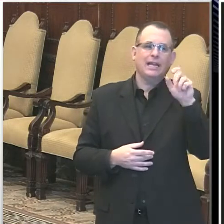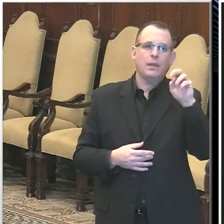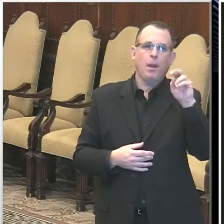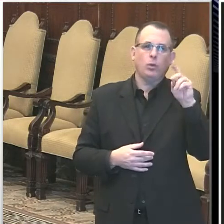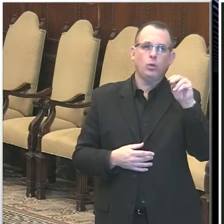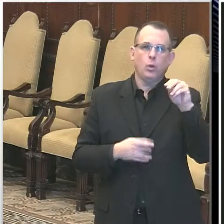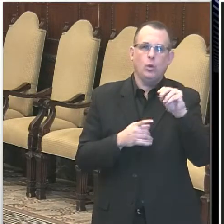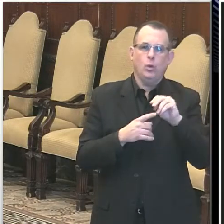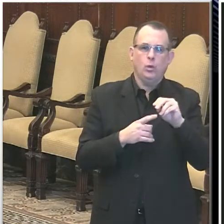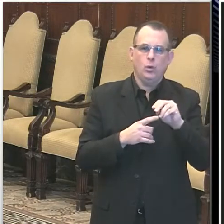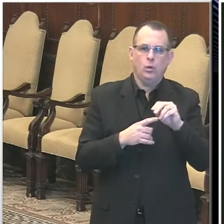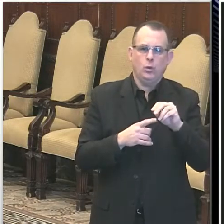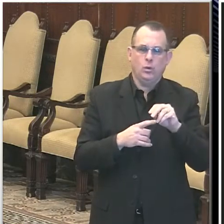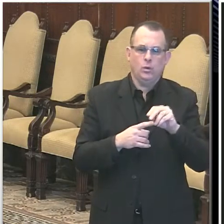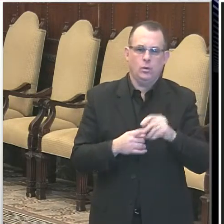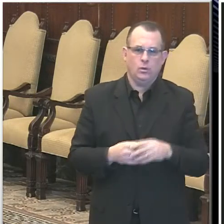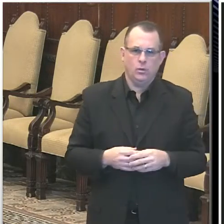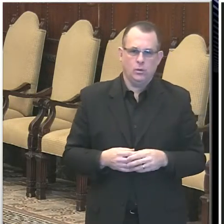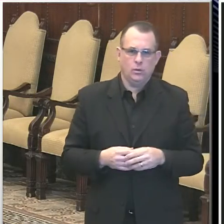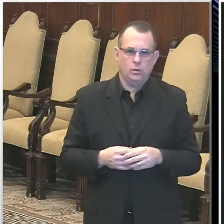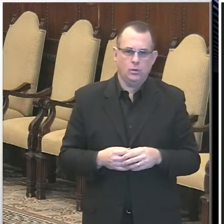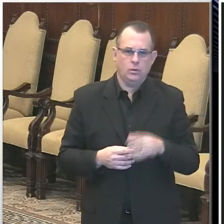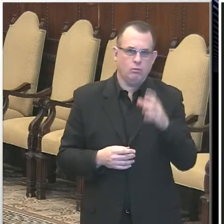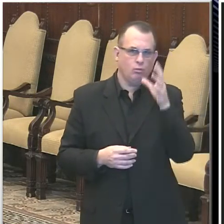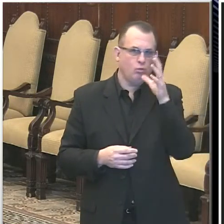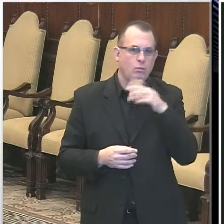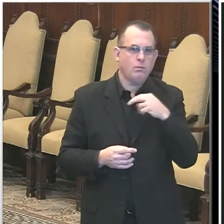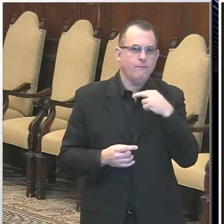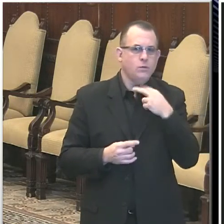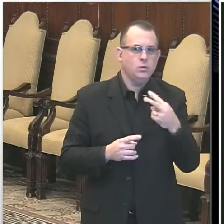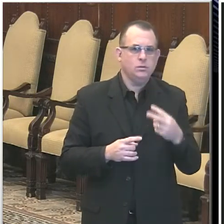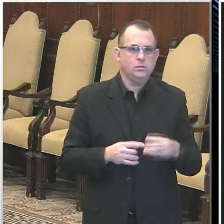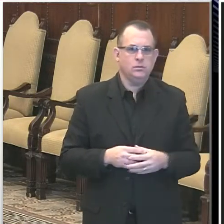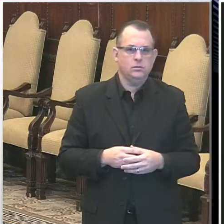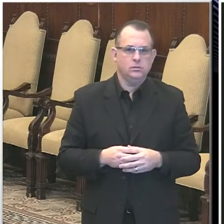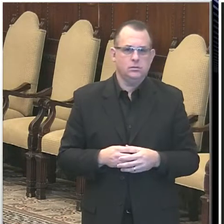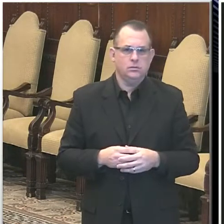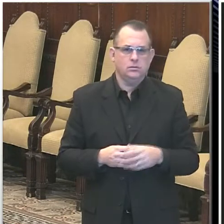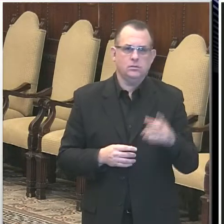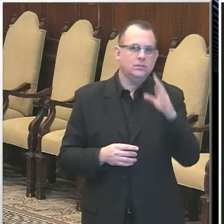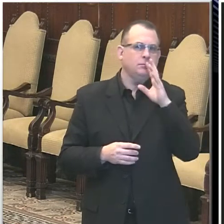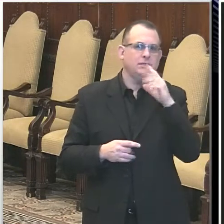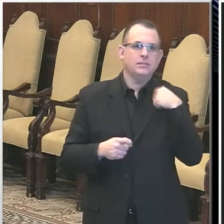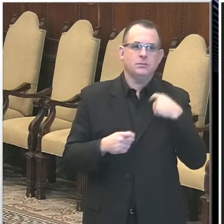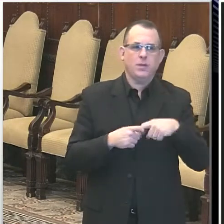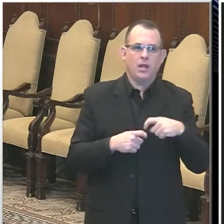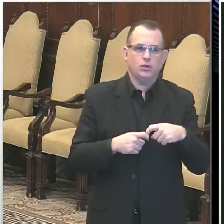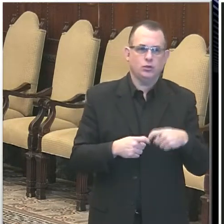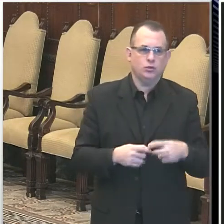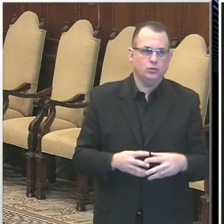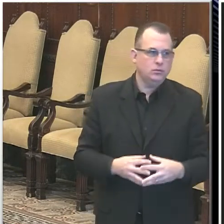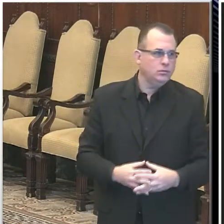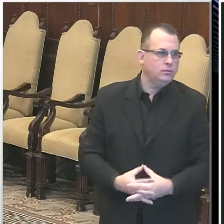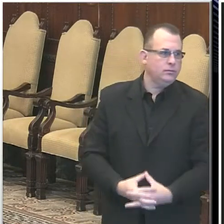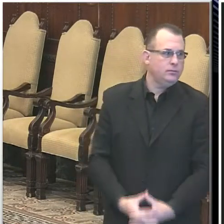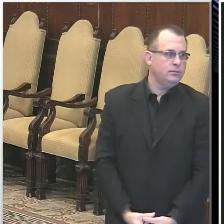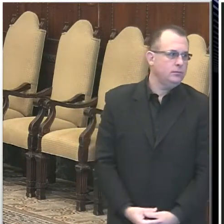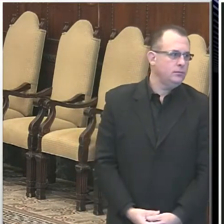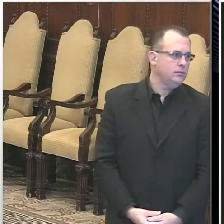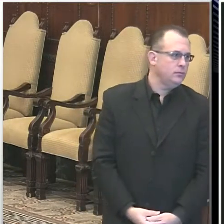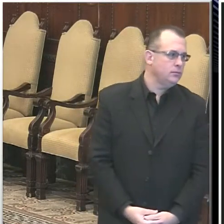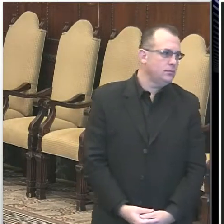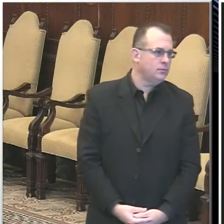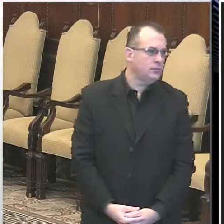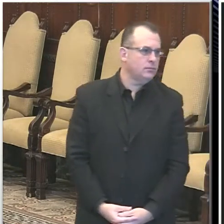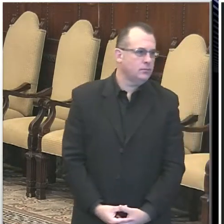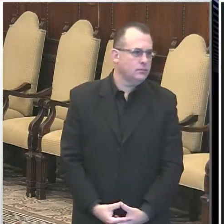Shaira? Hi, perfect, you can hear me. Armando, so la primera pregunta es, debido a la